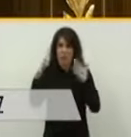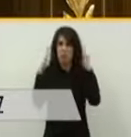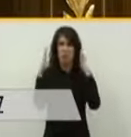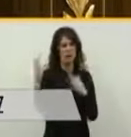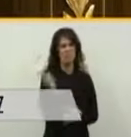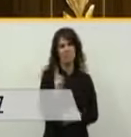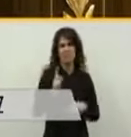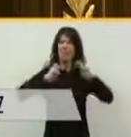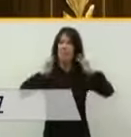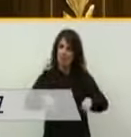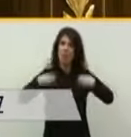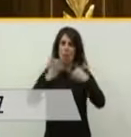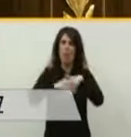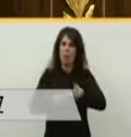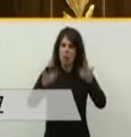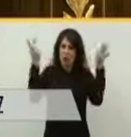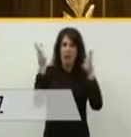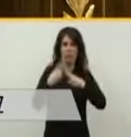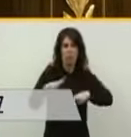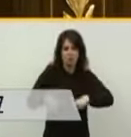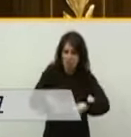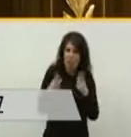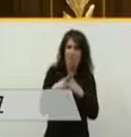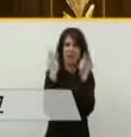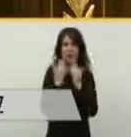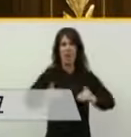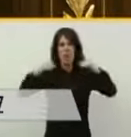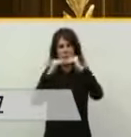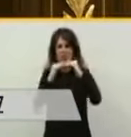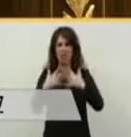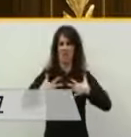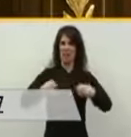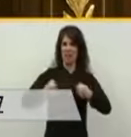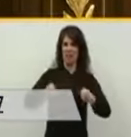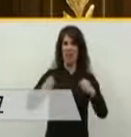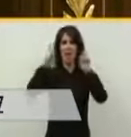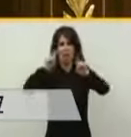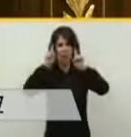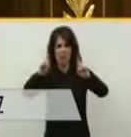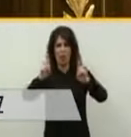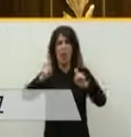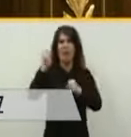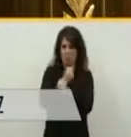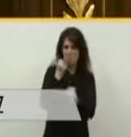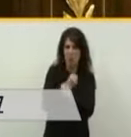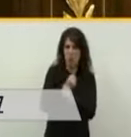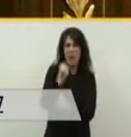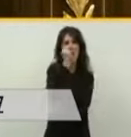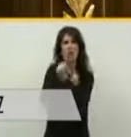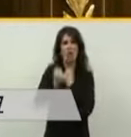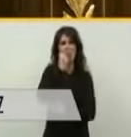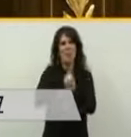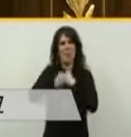democrática, políticas sociales, de igualdad, sanidad, educación, empleo, economía del conocimiento y no